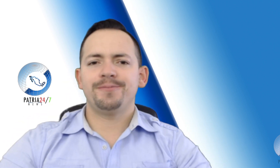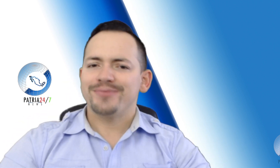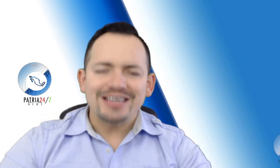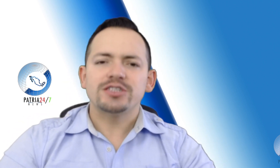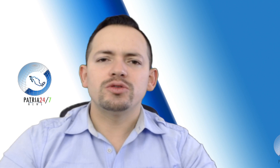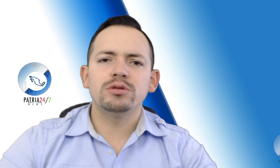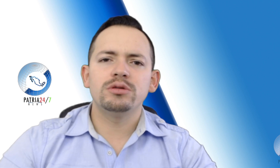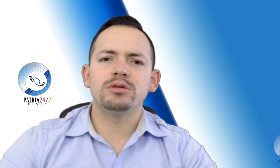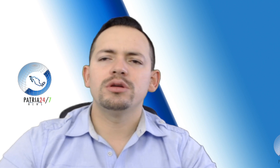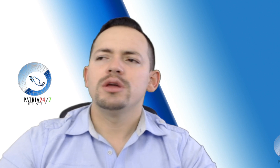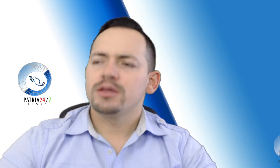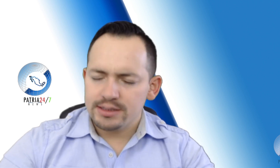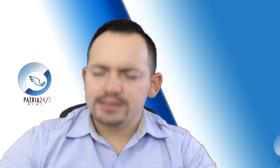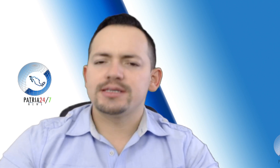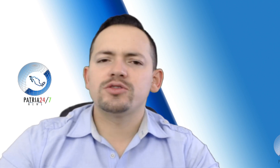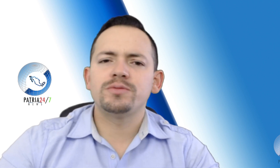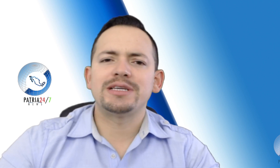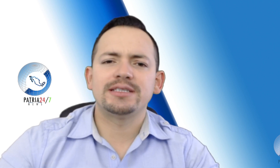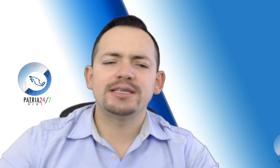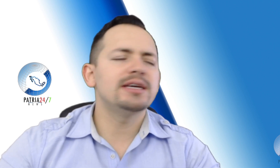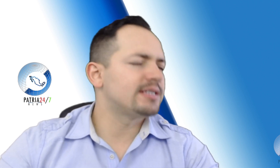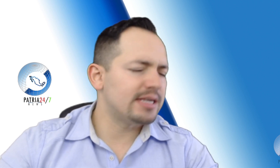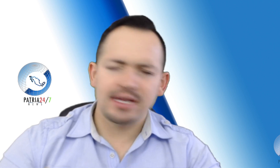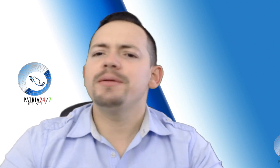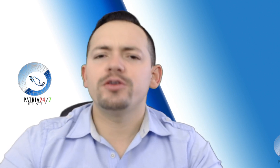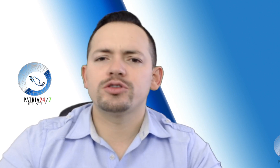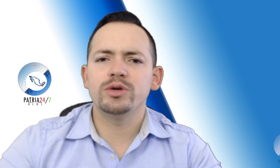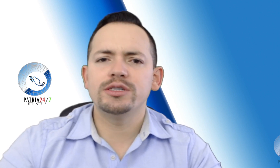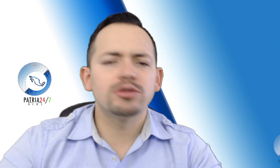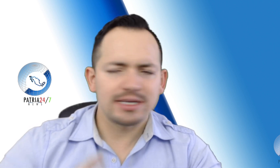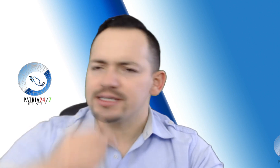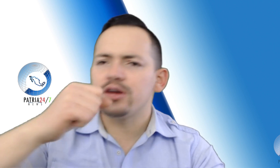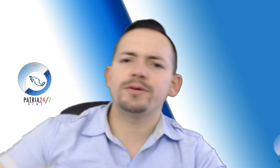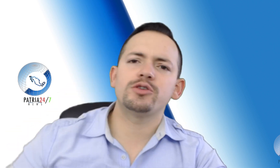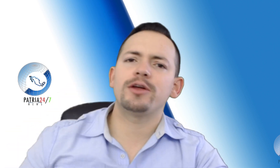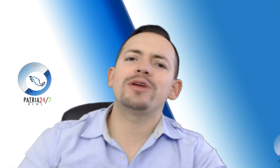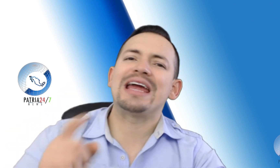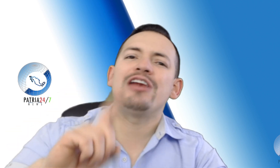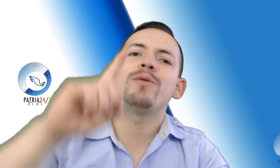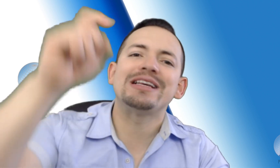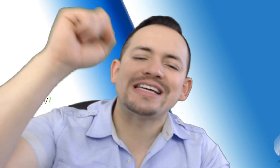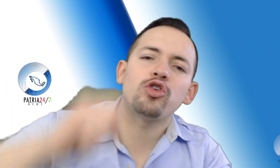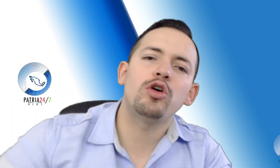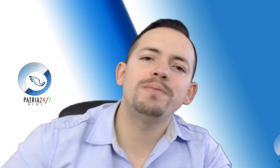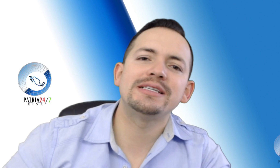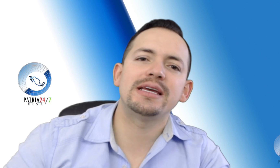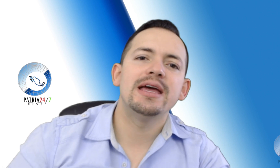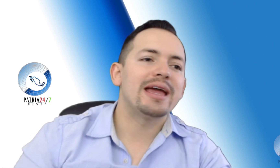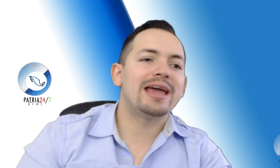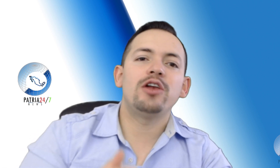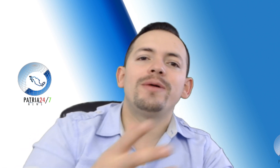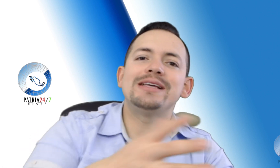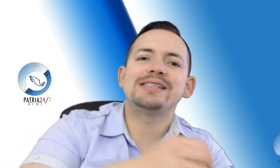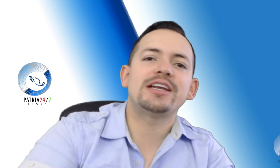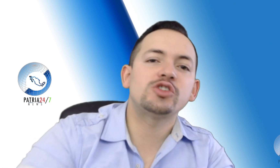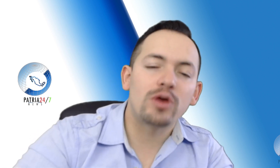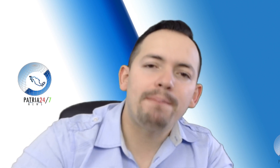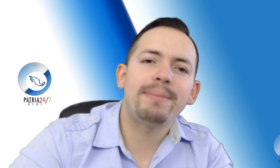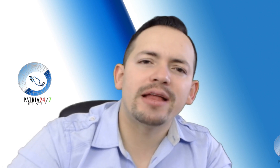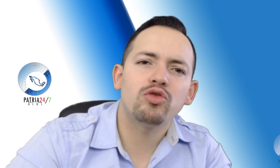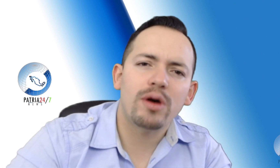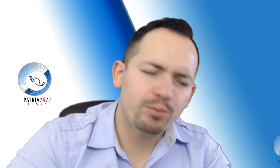que esto se sustancie, se lleven los juicios. Decía López Obrador que él no va a ser cómplice, que él no va a